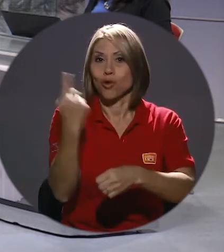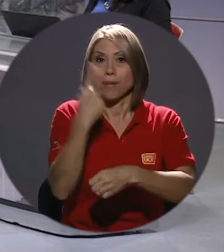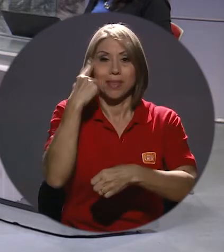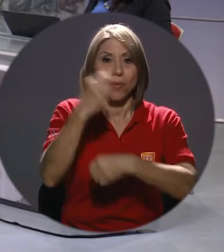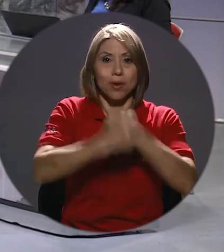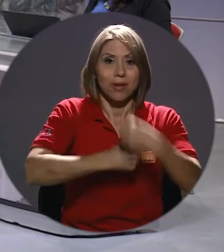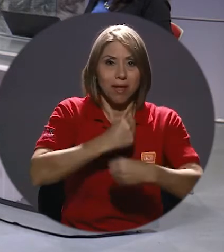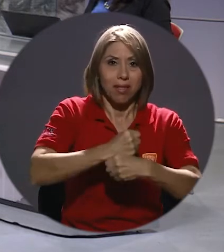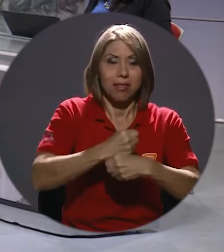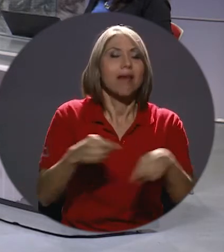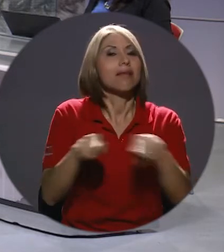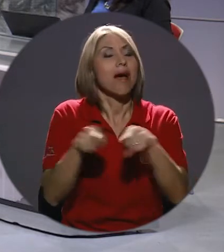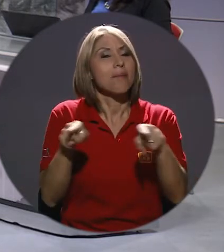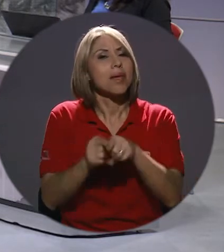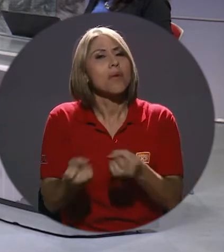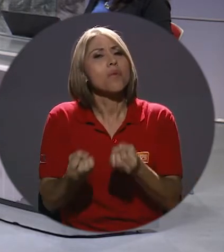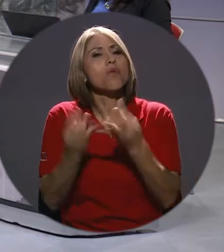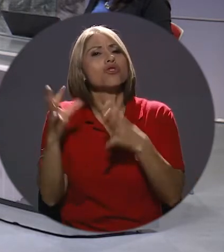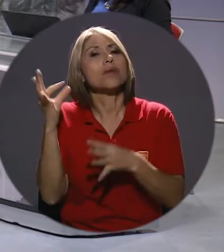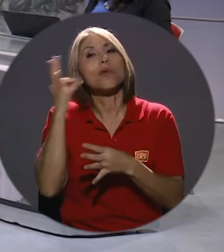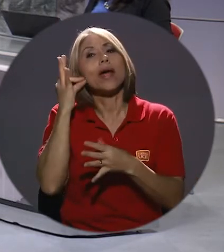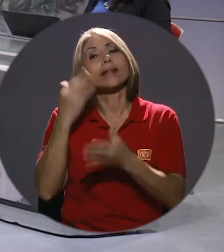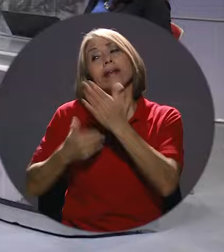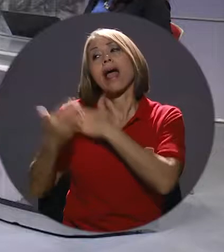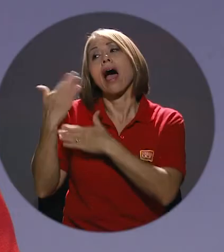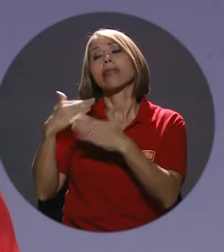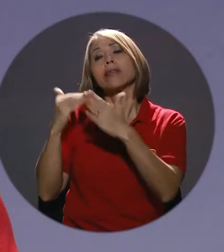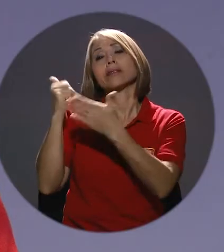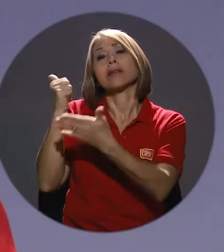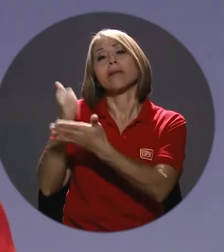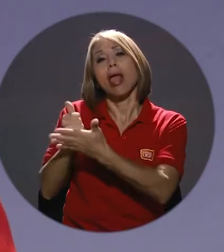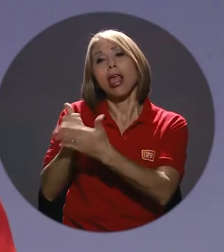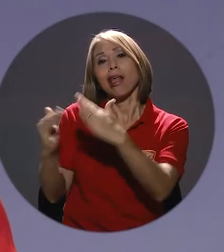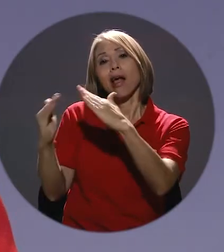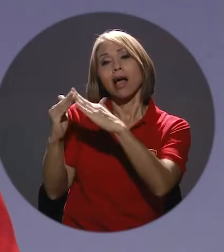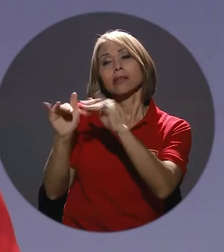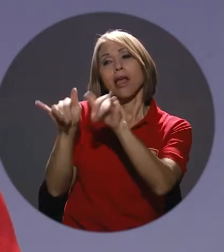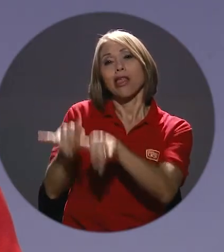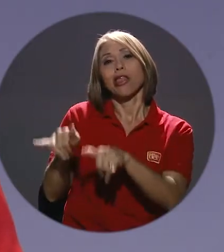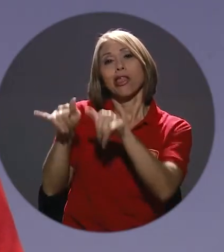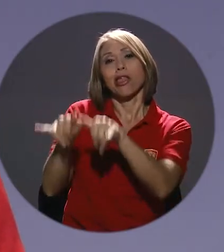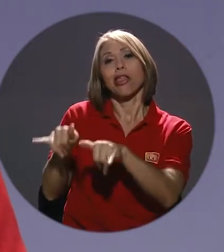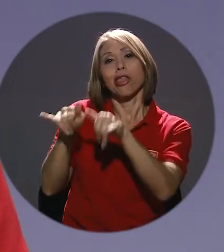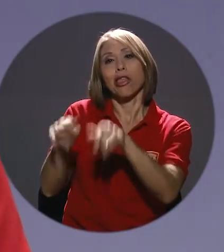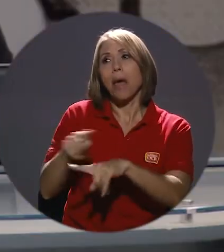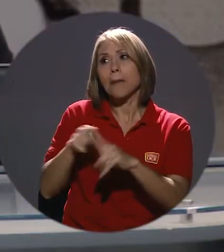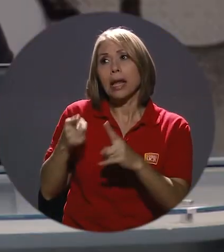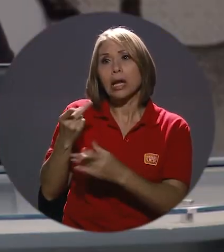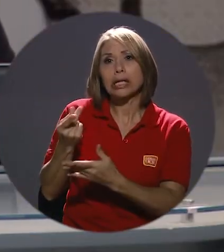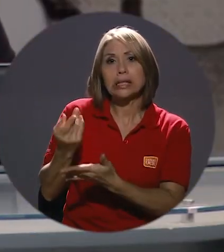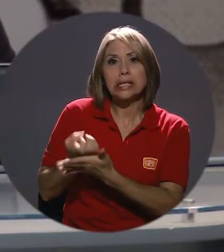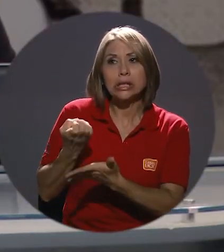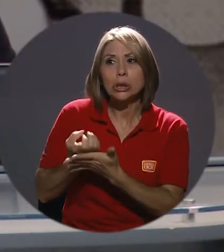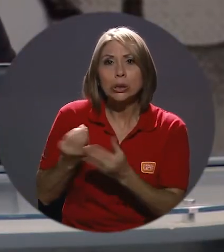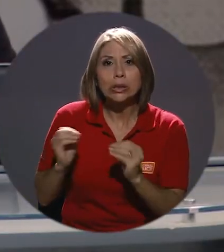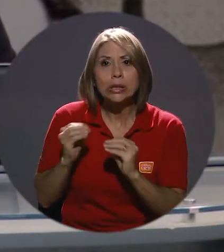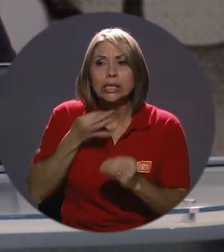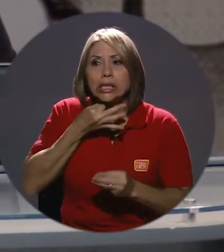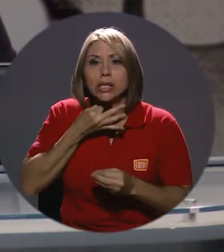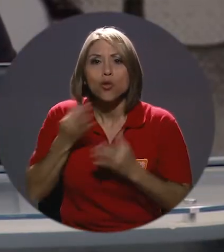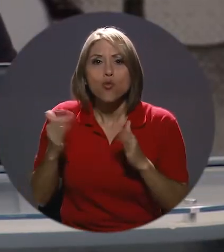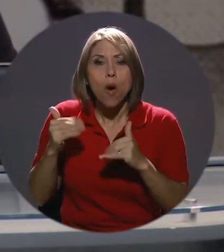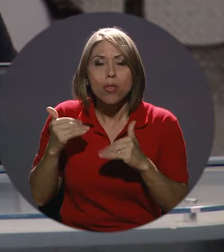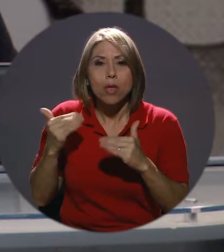algunas personas que han permanecido fuera de la fuerza de trabajo y quizás las condiciones económicas que están sufriendo sus familias las ha obligado a